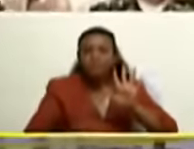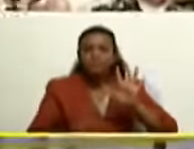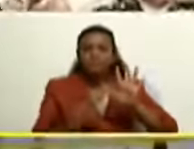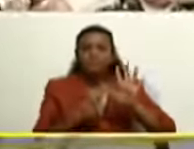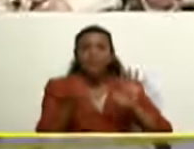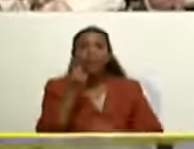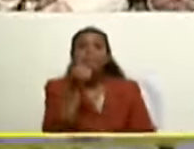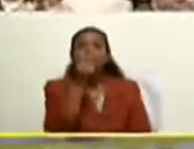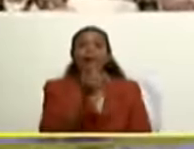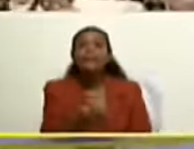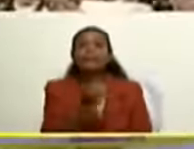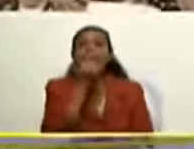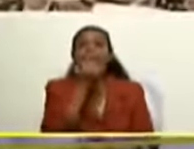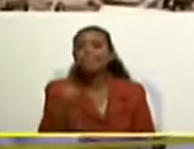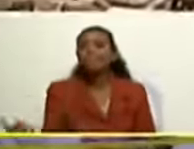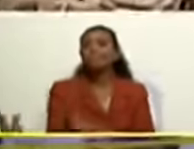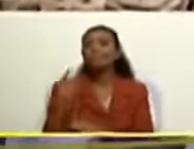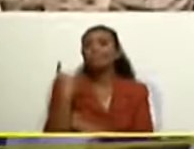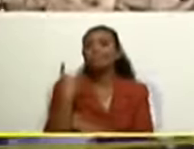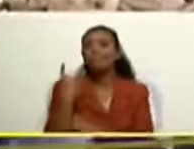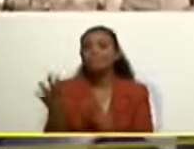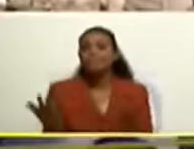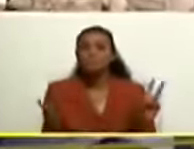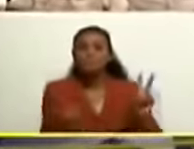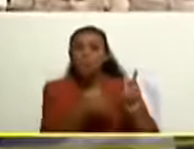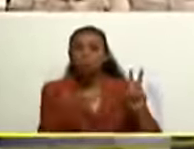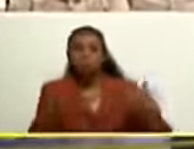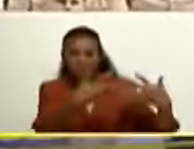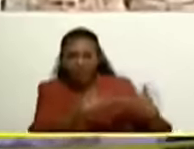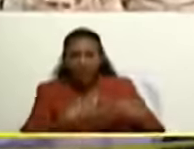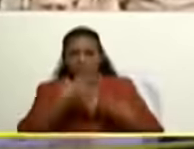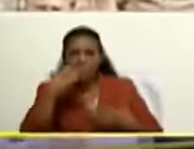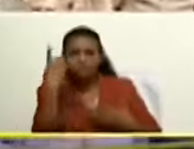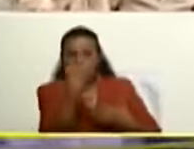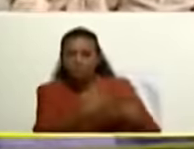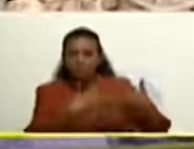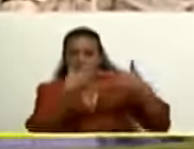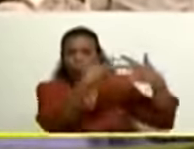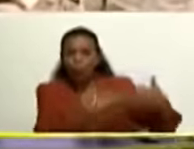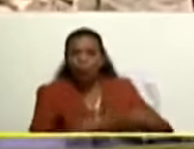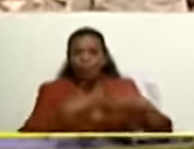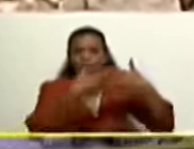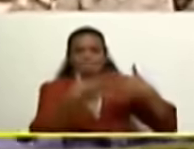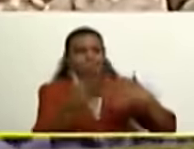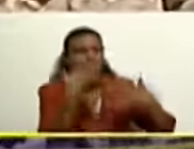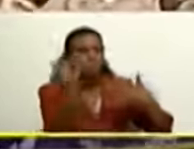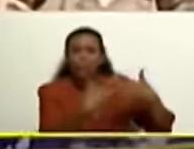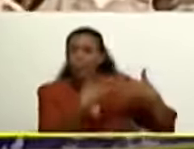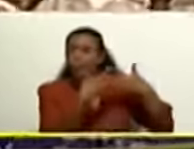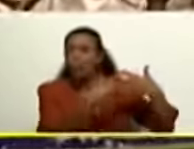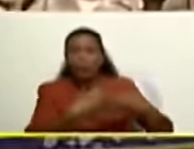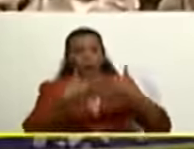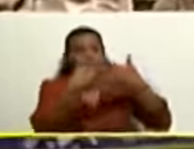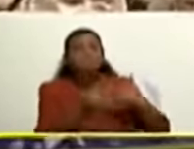Que nadie se equivoque con Venezuela. Imperio Yanqui, no te equivoques con nuestra patria.